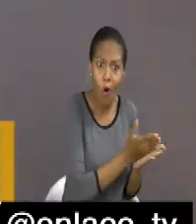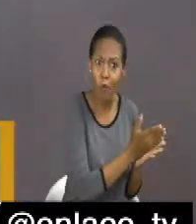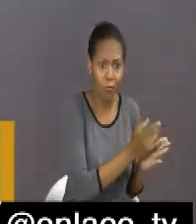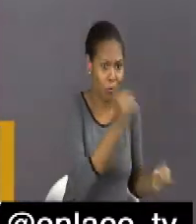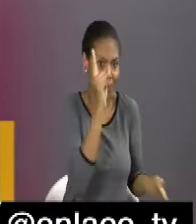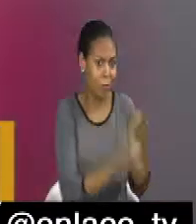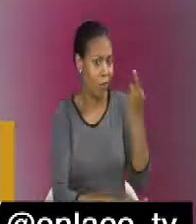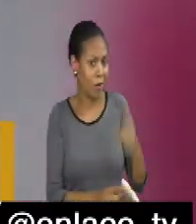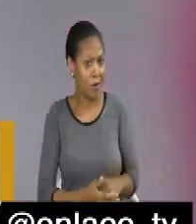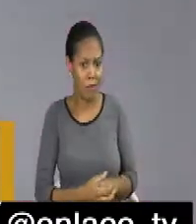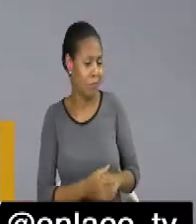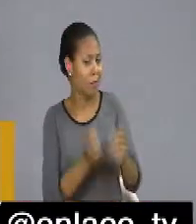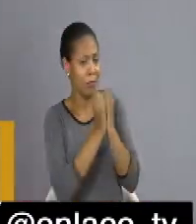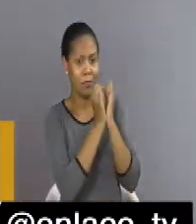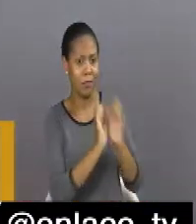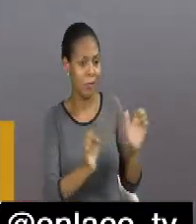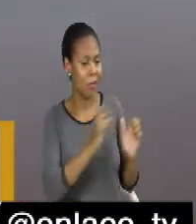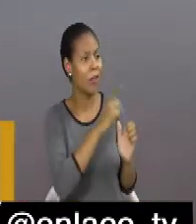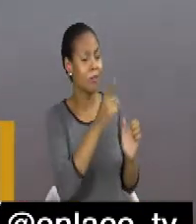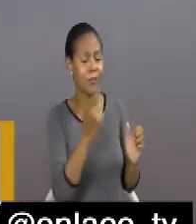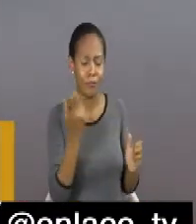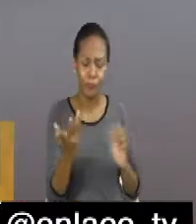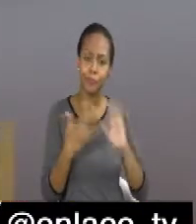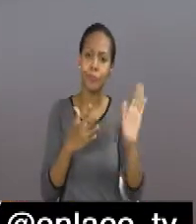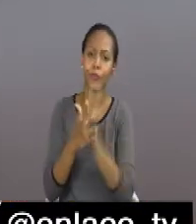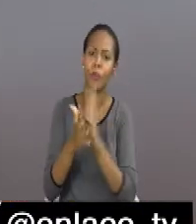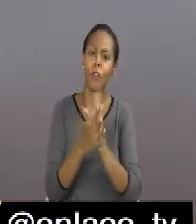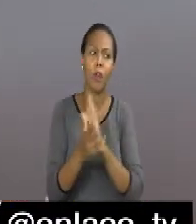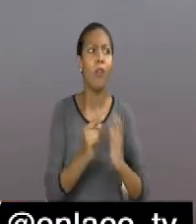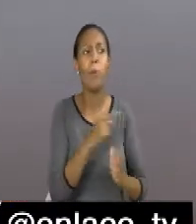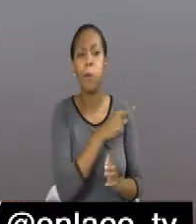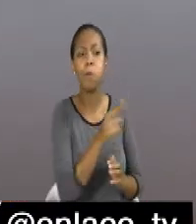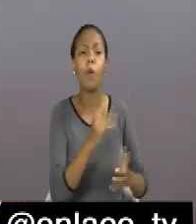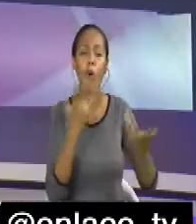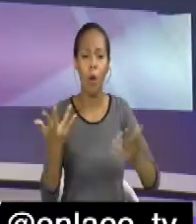en conocimiento el estado en el que se encuentra la factoría.